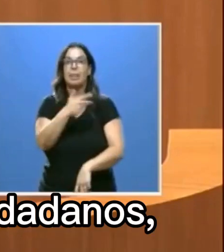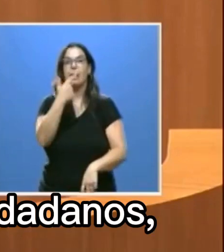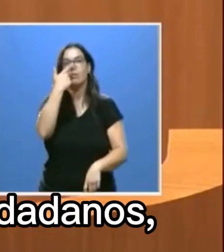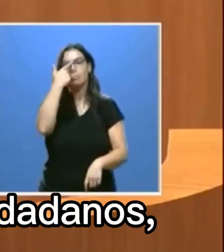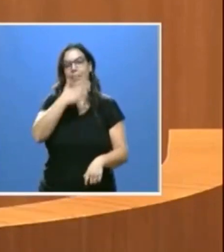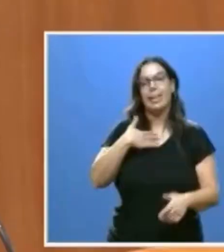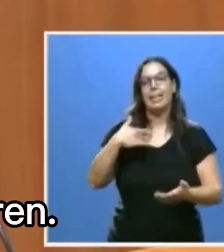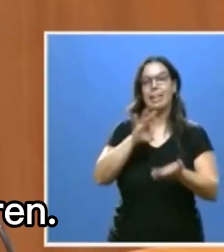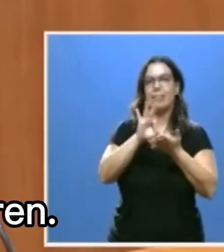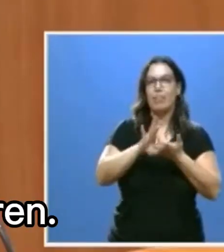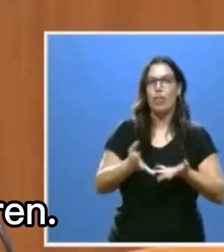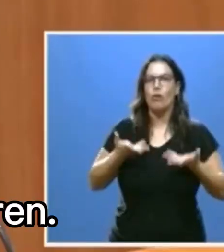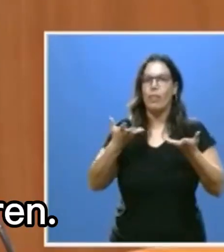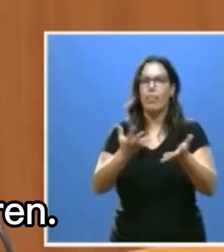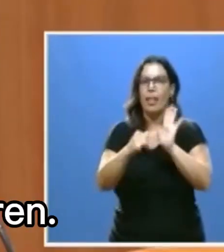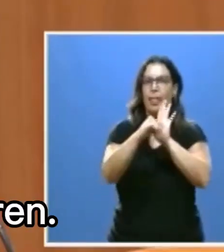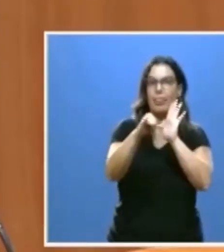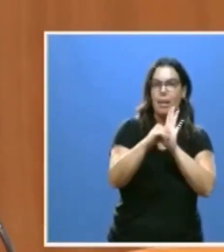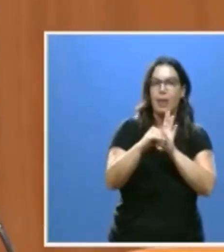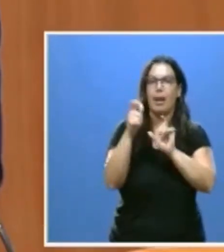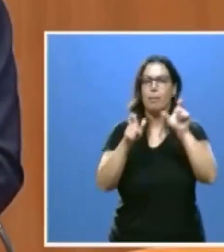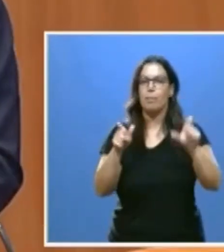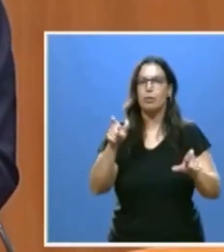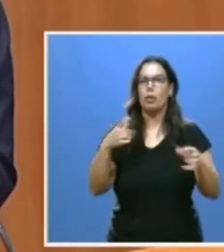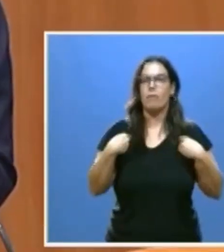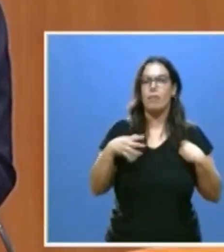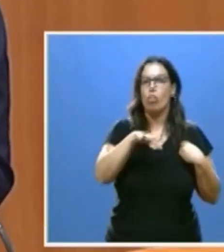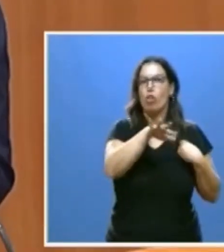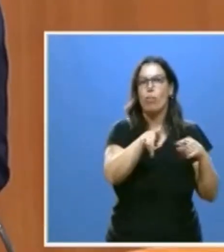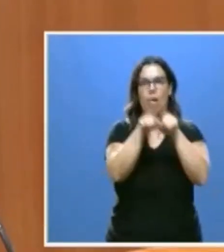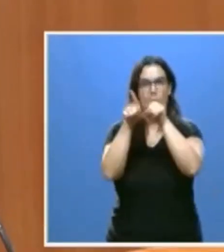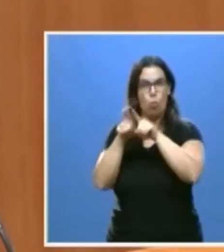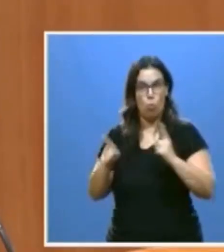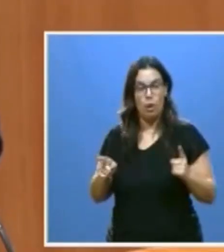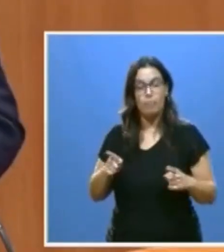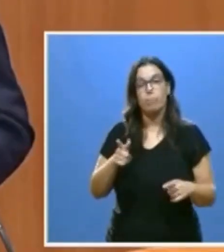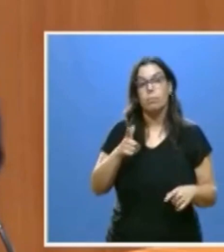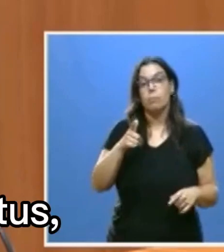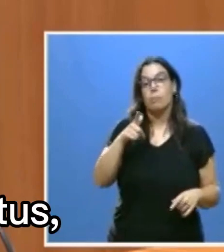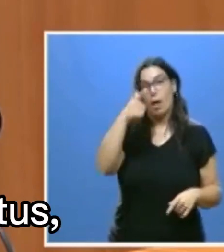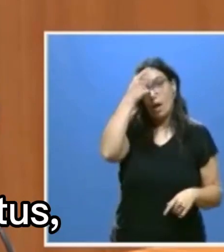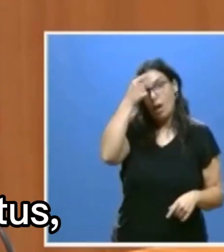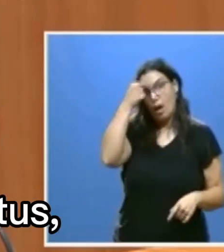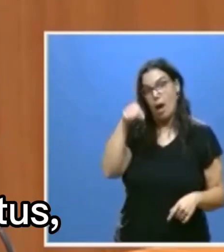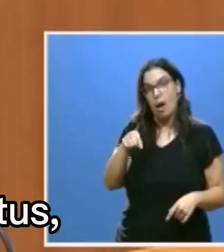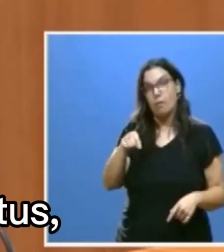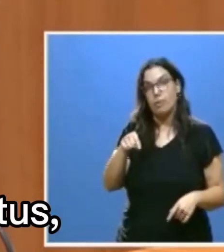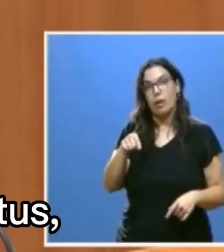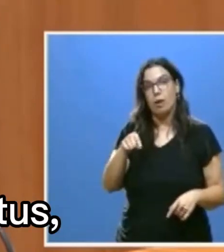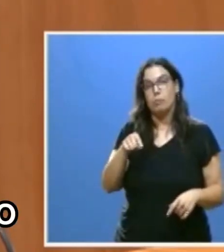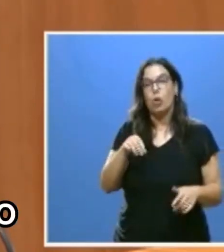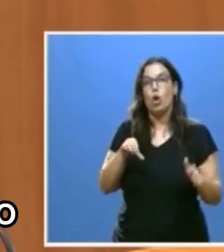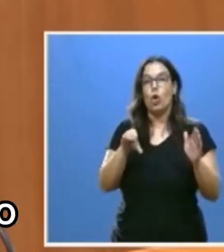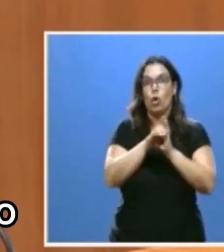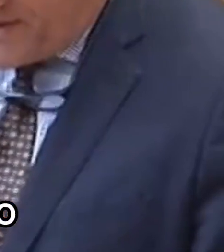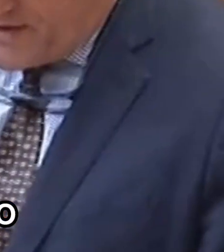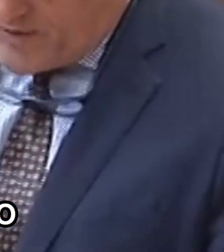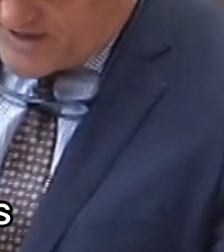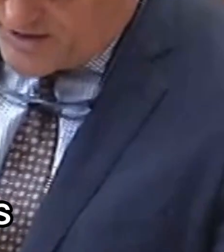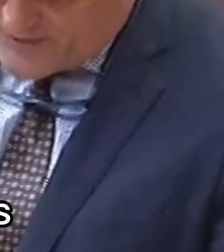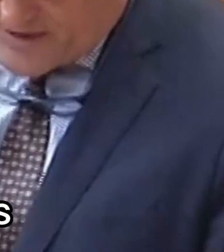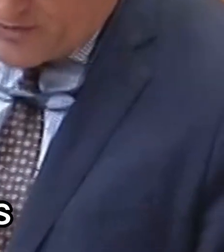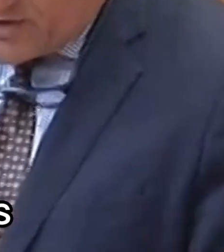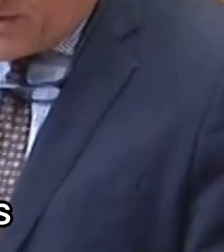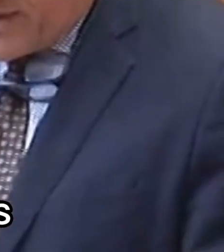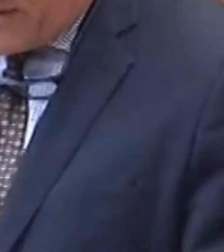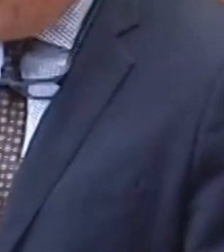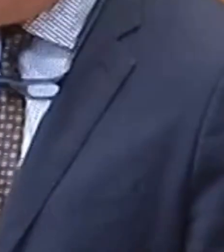servicios a los ciudadanos al lugar en el que se encuentren. Sí que contamos en Ávila con el código ICTUS y el TELEICTUS, pero seguimos dependiendo en